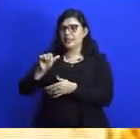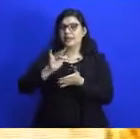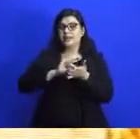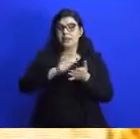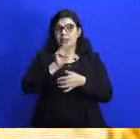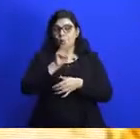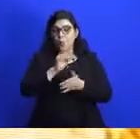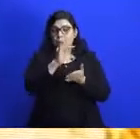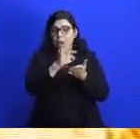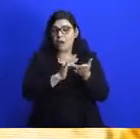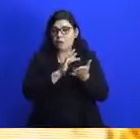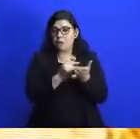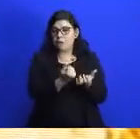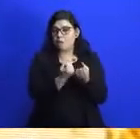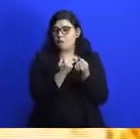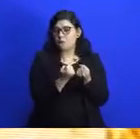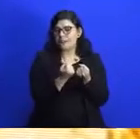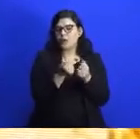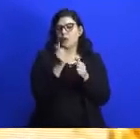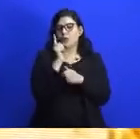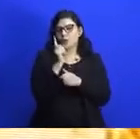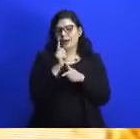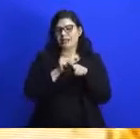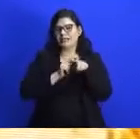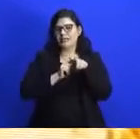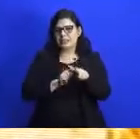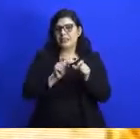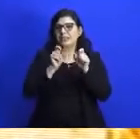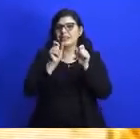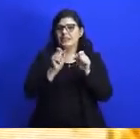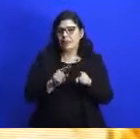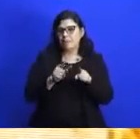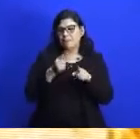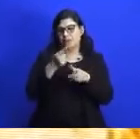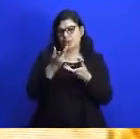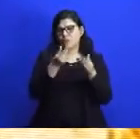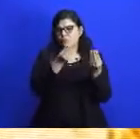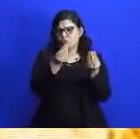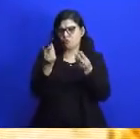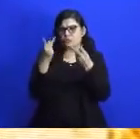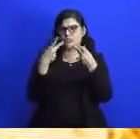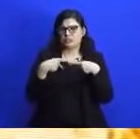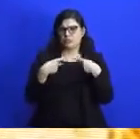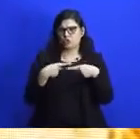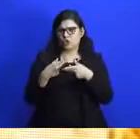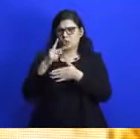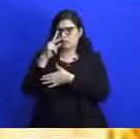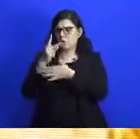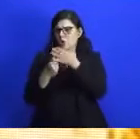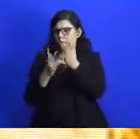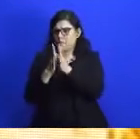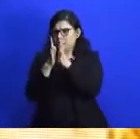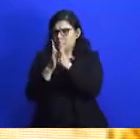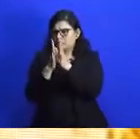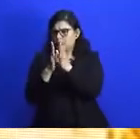por el apoyo que nos han dado y que esto siga. Y un mensaje también para mis productores, hay muchos productores que no están dentro del programa,